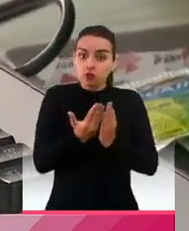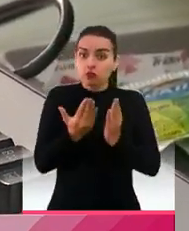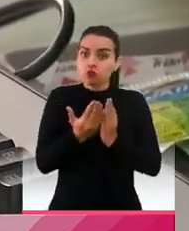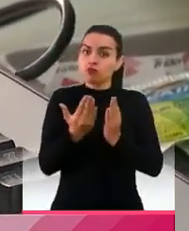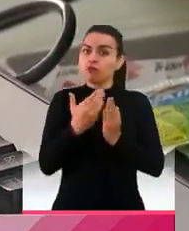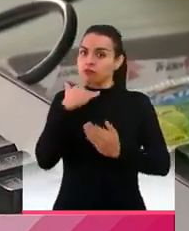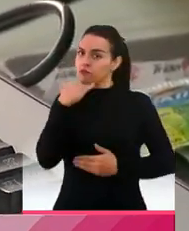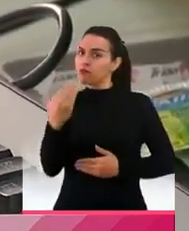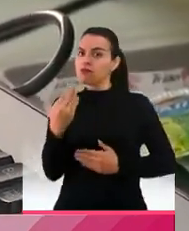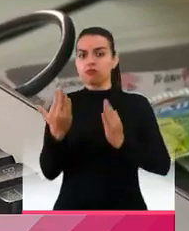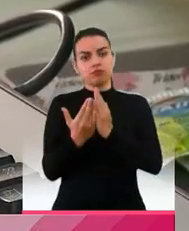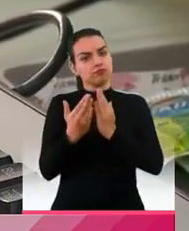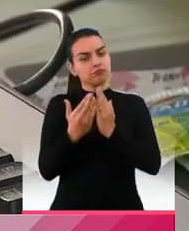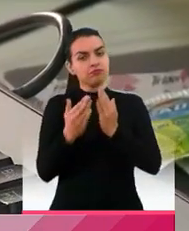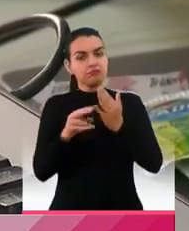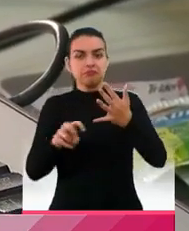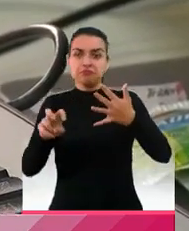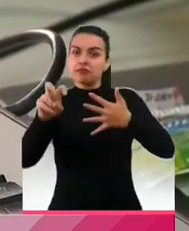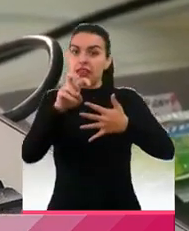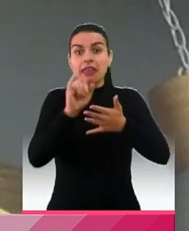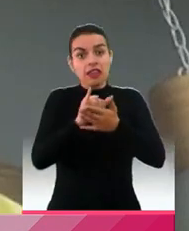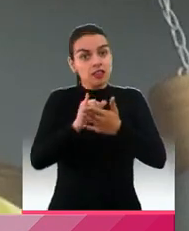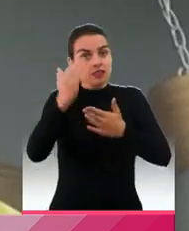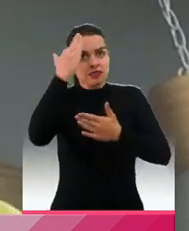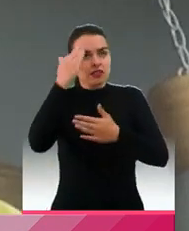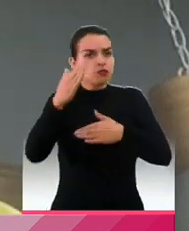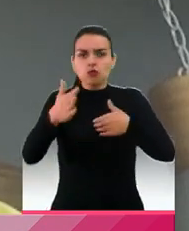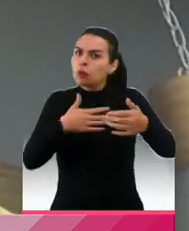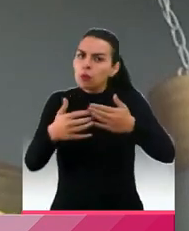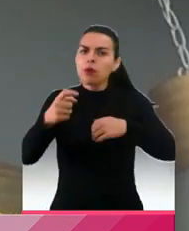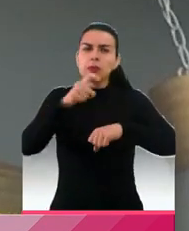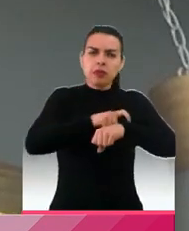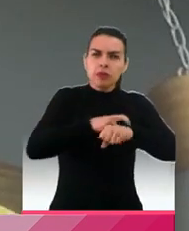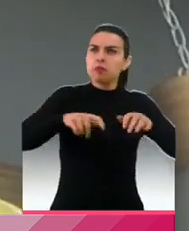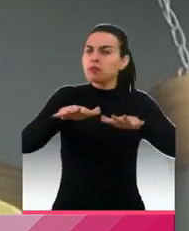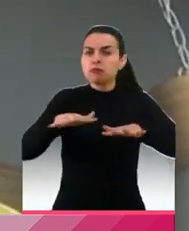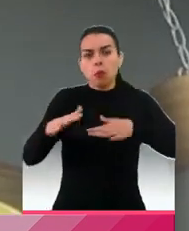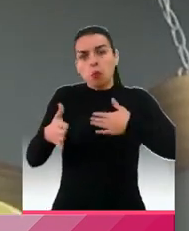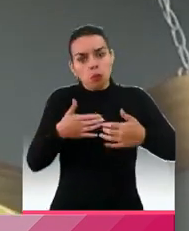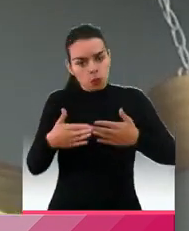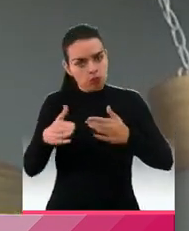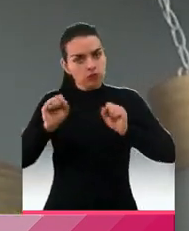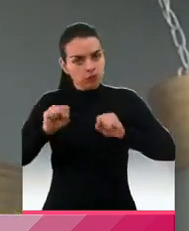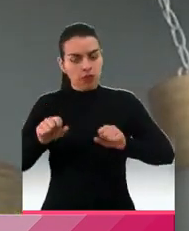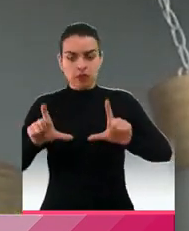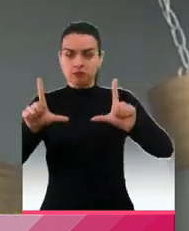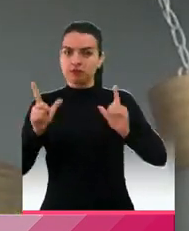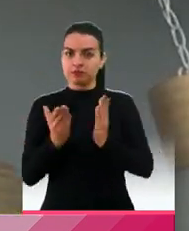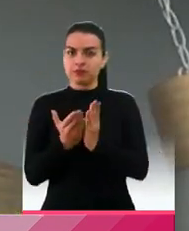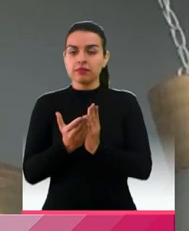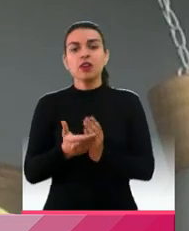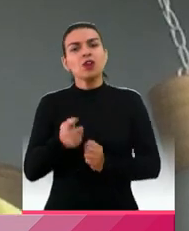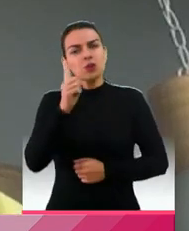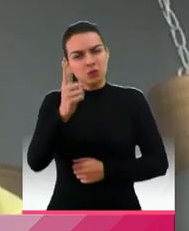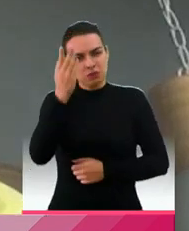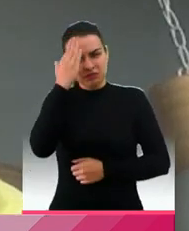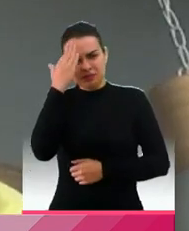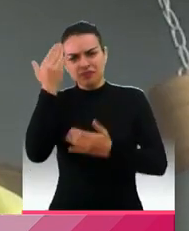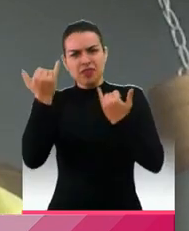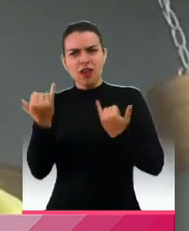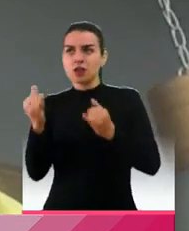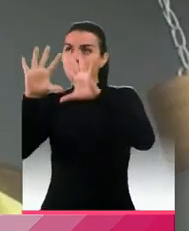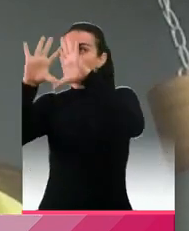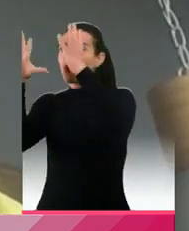las barreras de tiempo y espacio el cine a pesar de la contingencia por la pandemia que estamos padeciendo en el mundo sigue